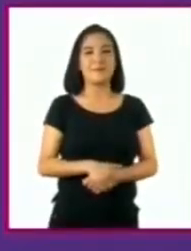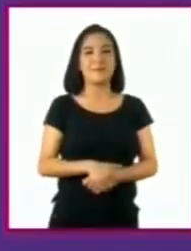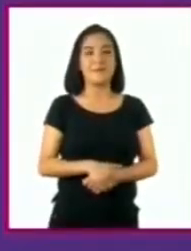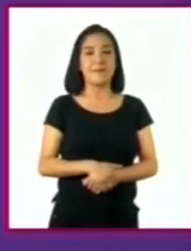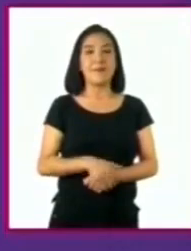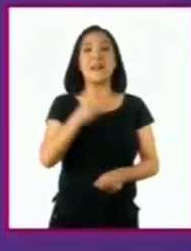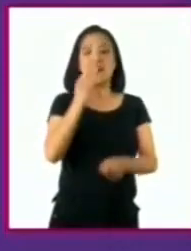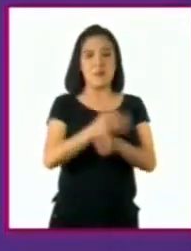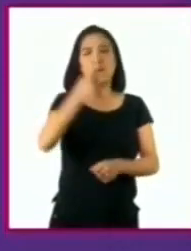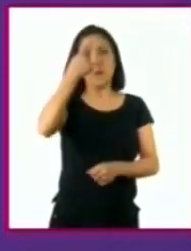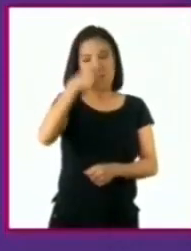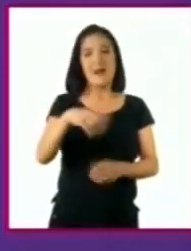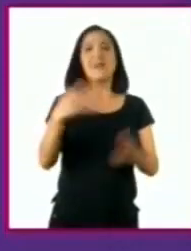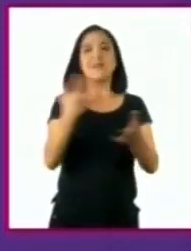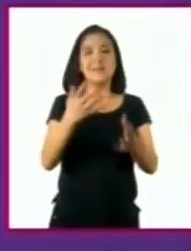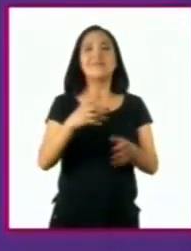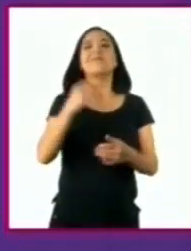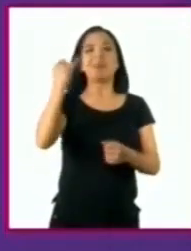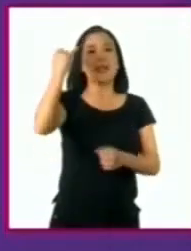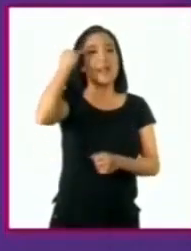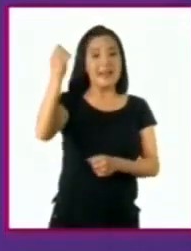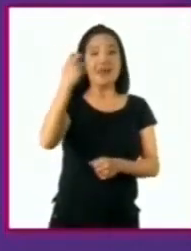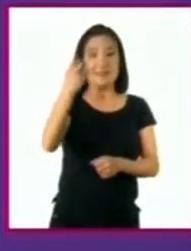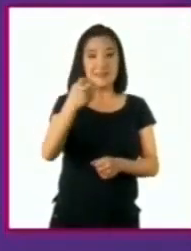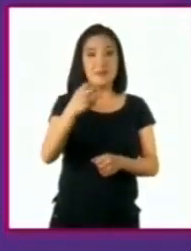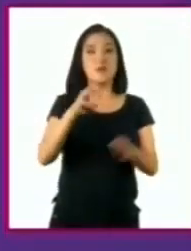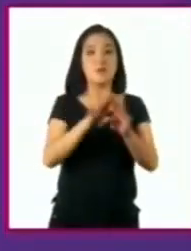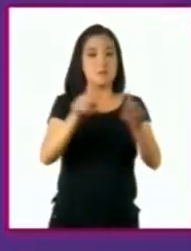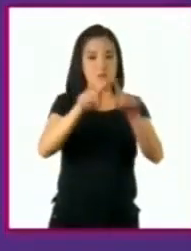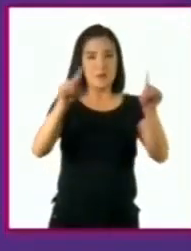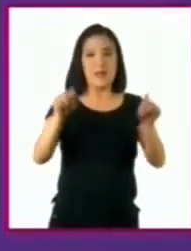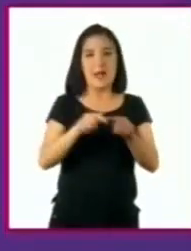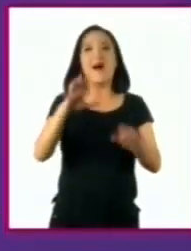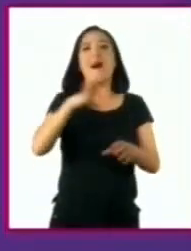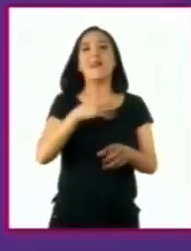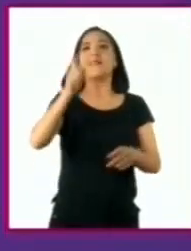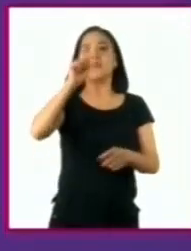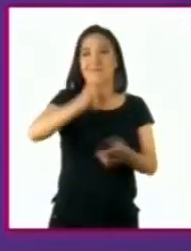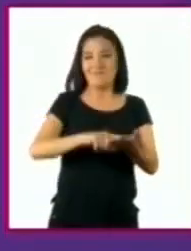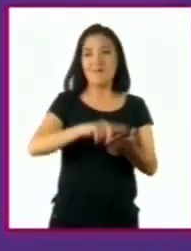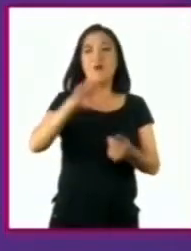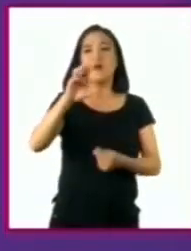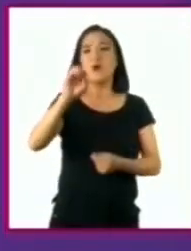Esto nos permite descartar la idea de que el cuadrilátero es un rombo.